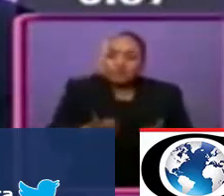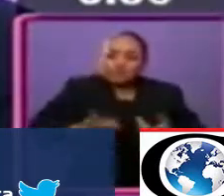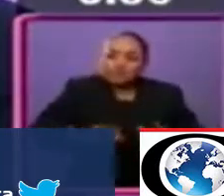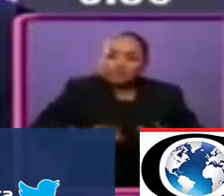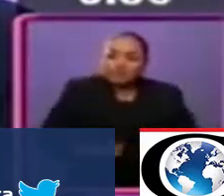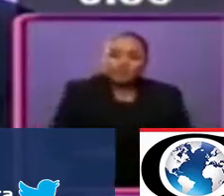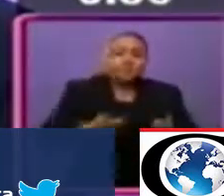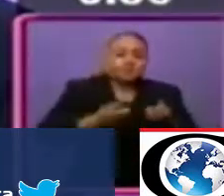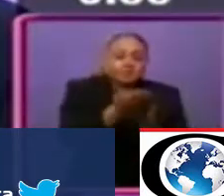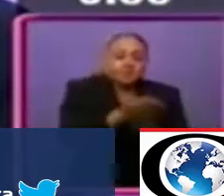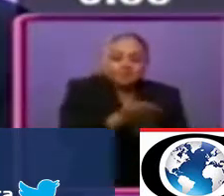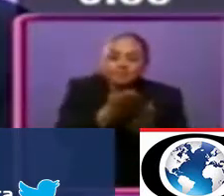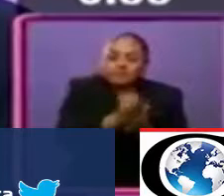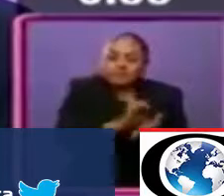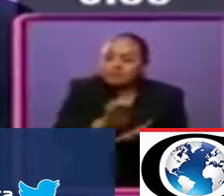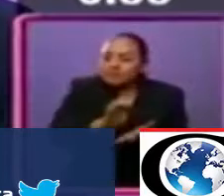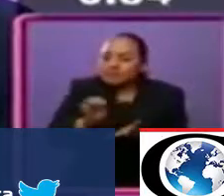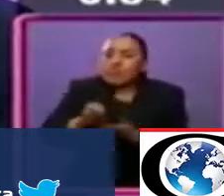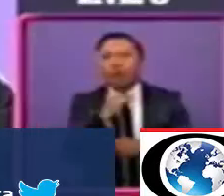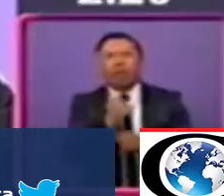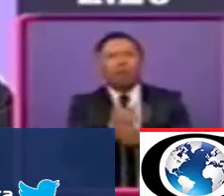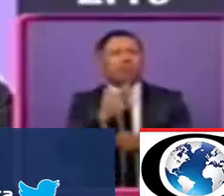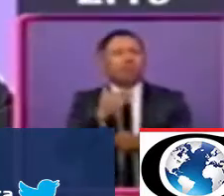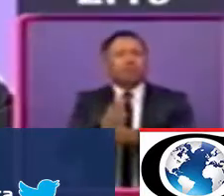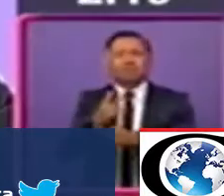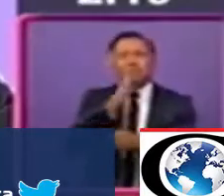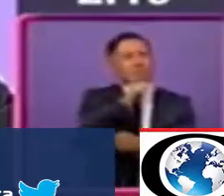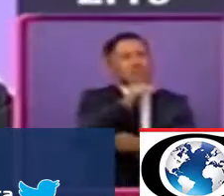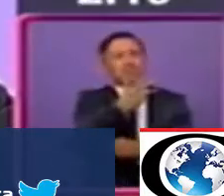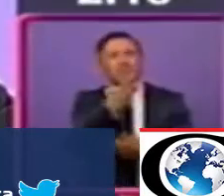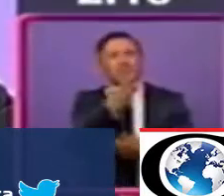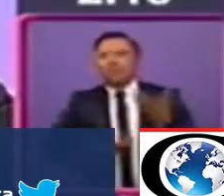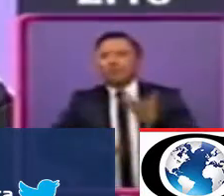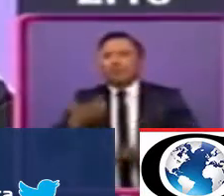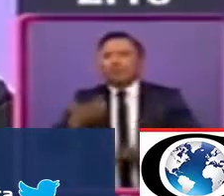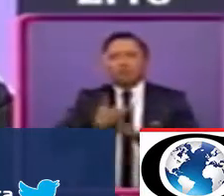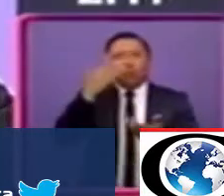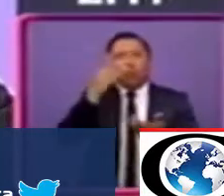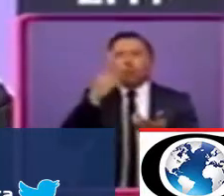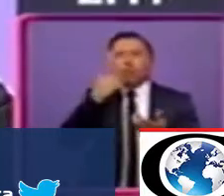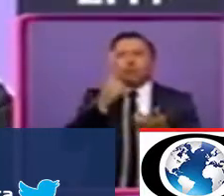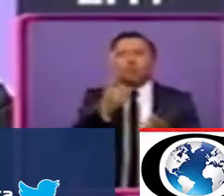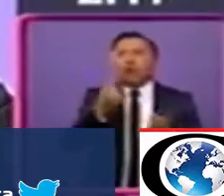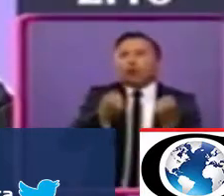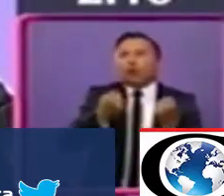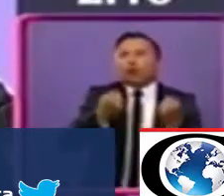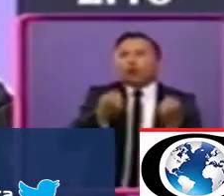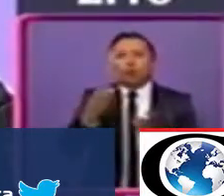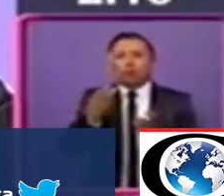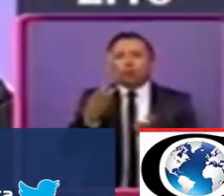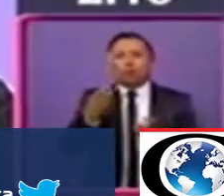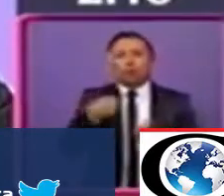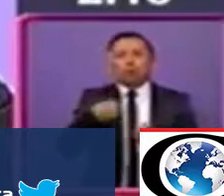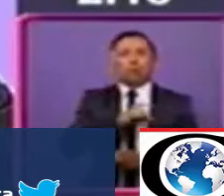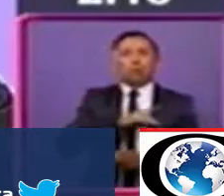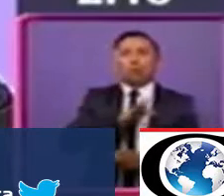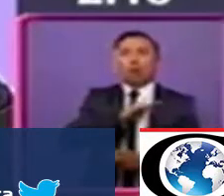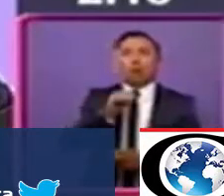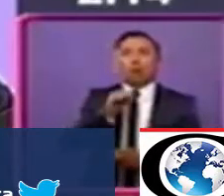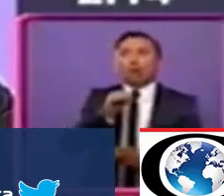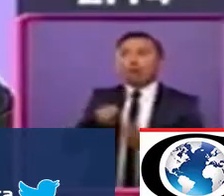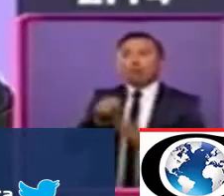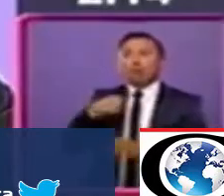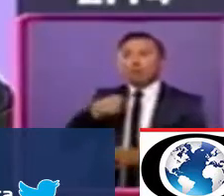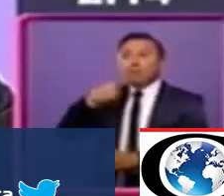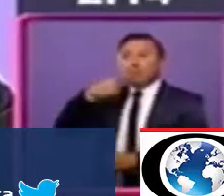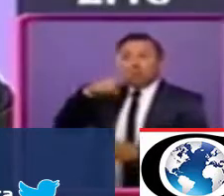los pies en la tierra, que no se deje pues ningunear con nadie, que es imposible, Eduardo, porque atrás de Andrés Manuel, después